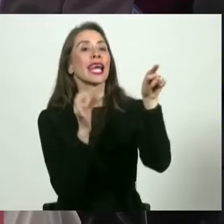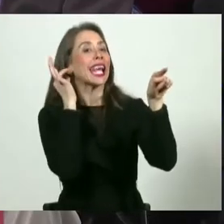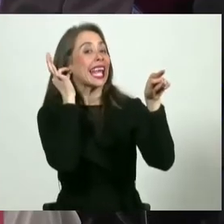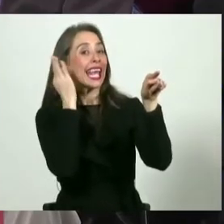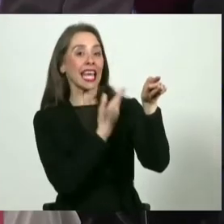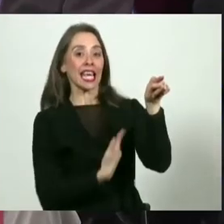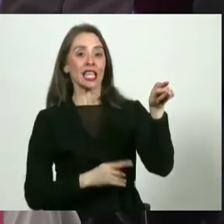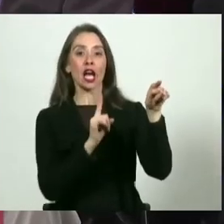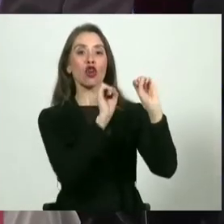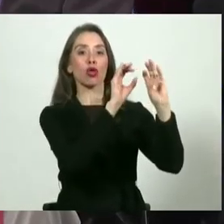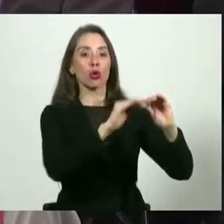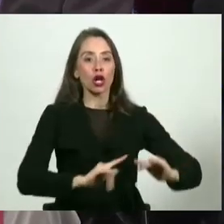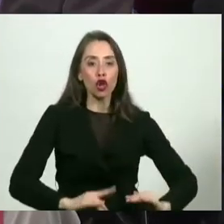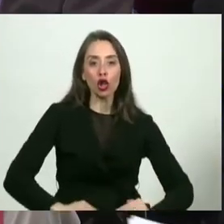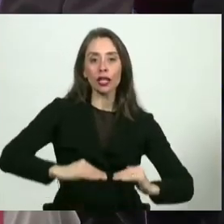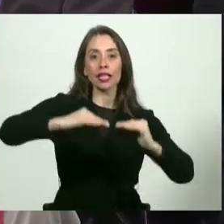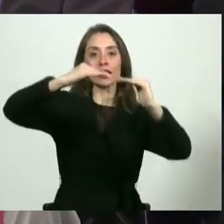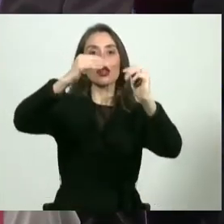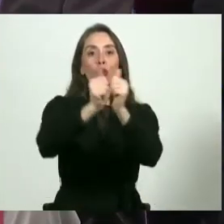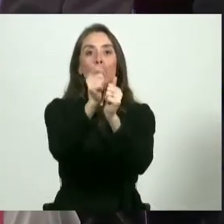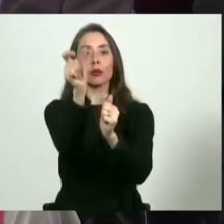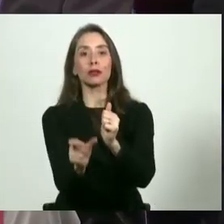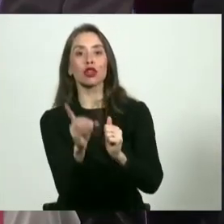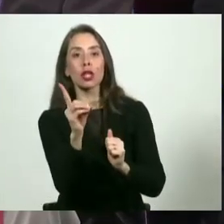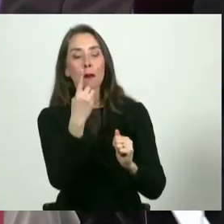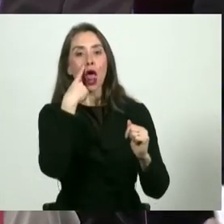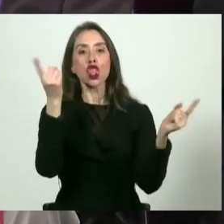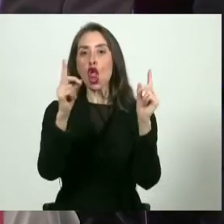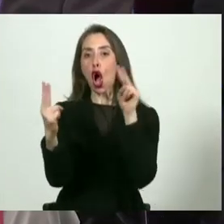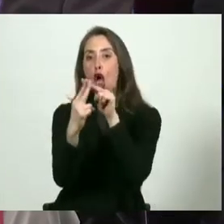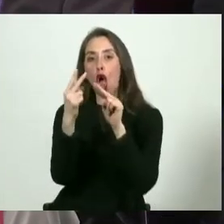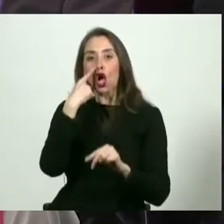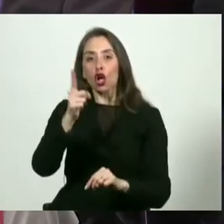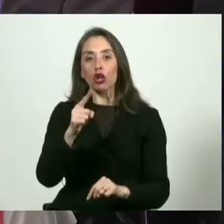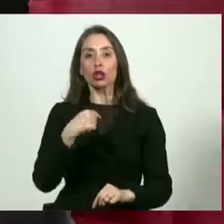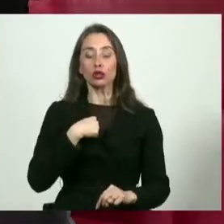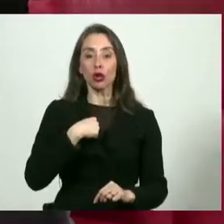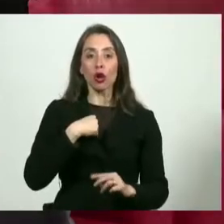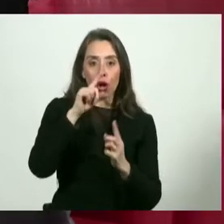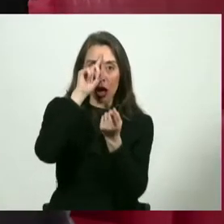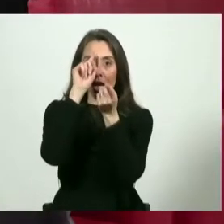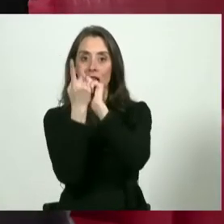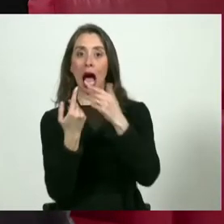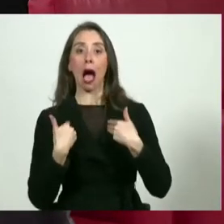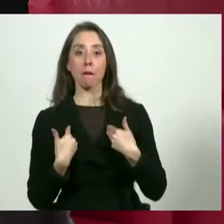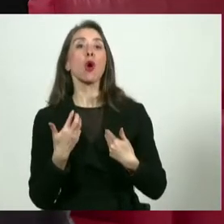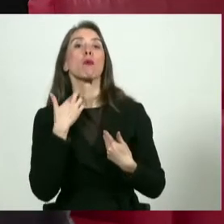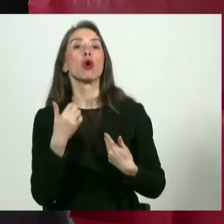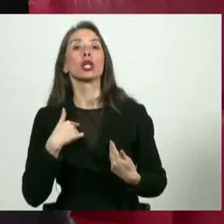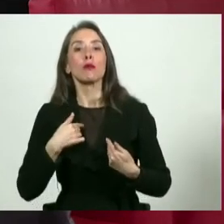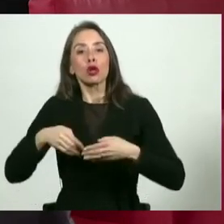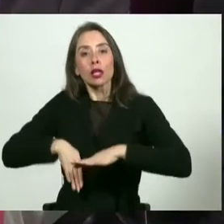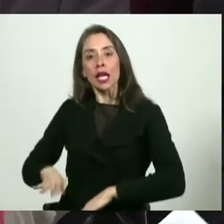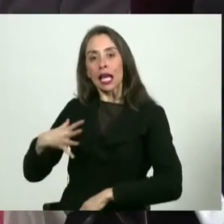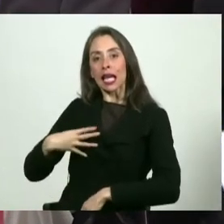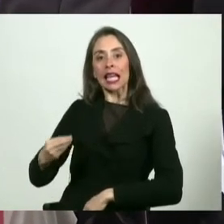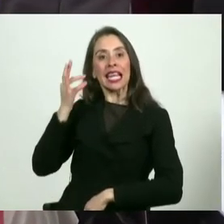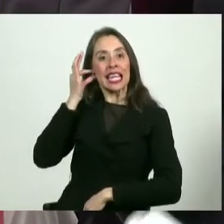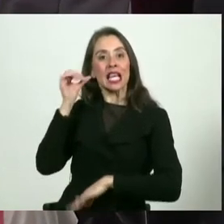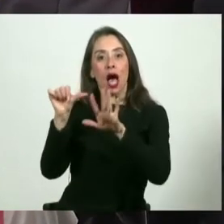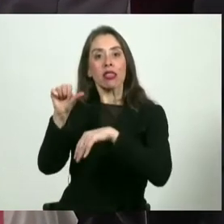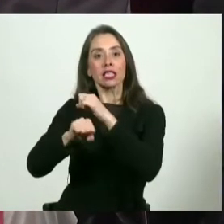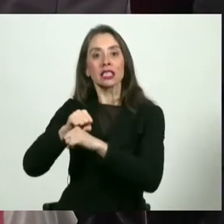no creció con una persona con discapacidad, no los conoce. Yo ahora cambié, ¿pero por qué? Porque tengo una hija de 16 años con